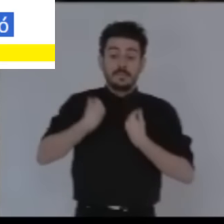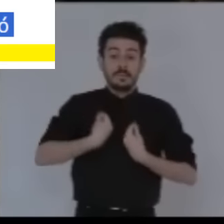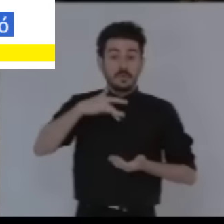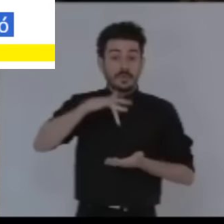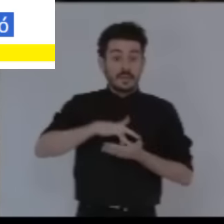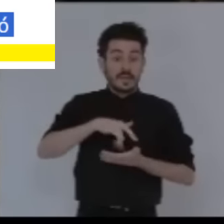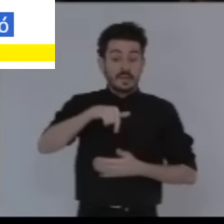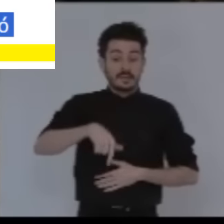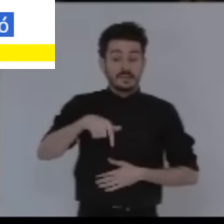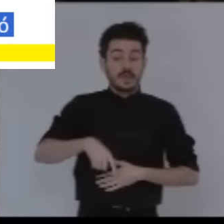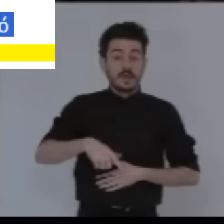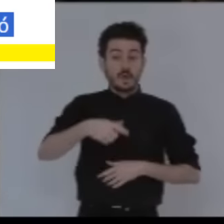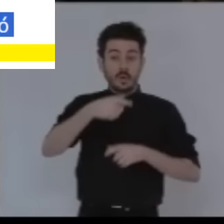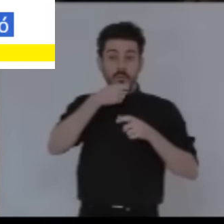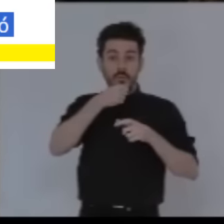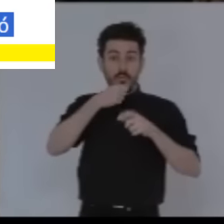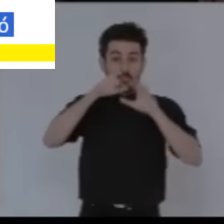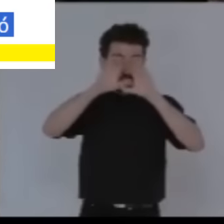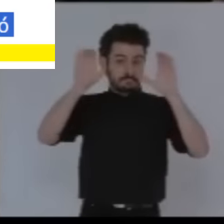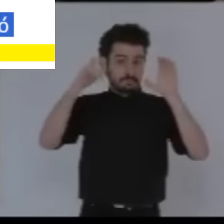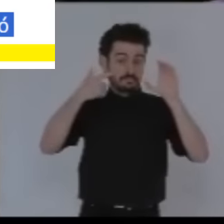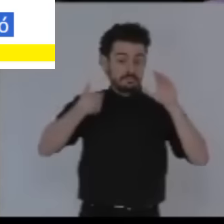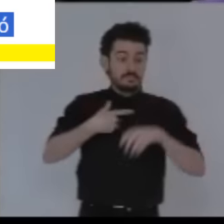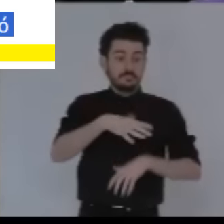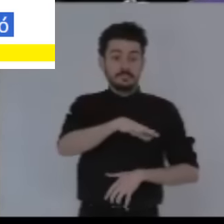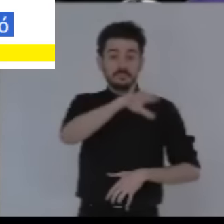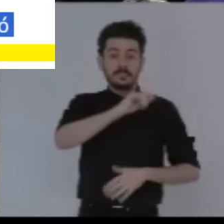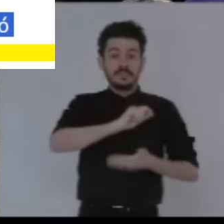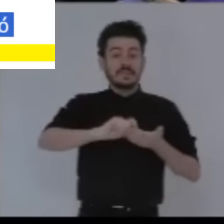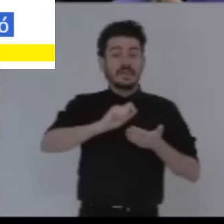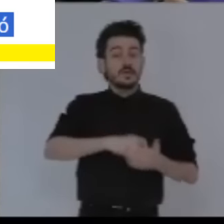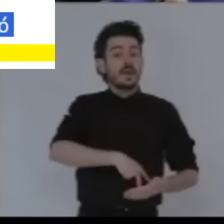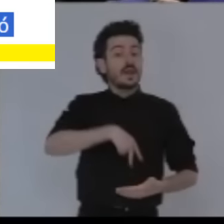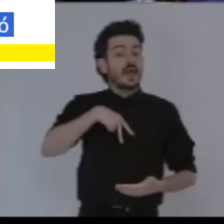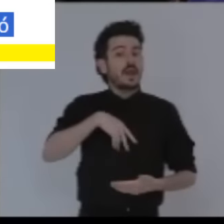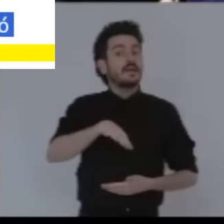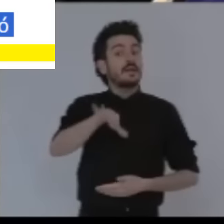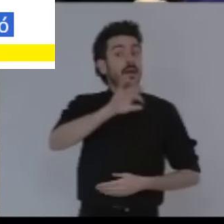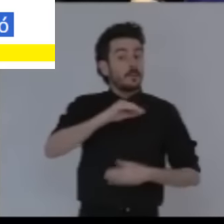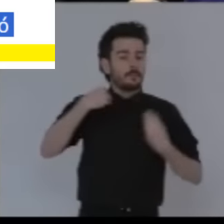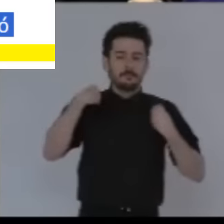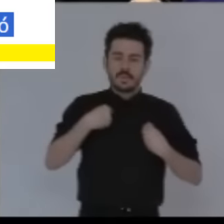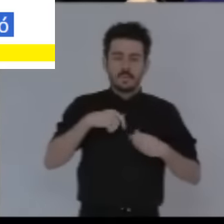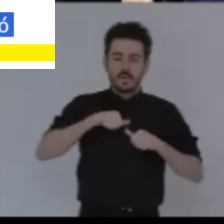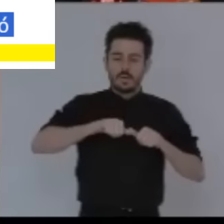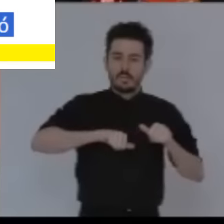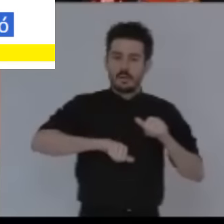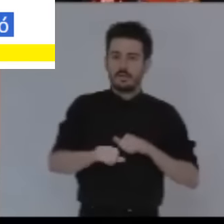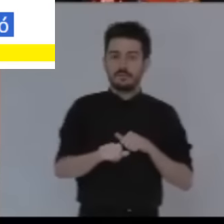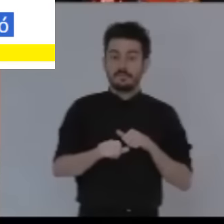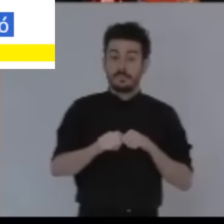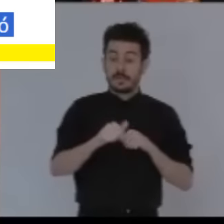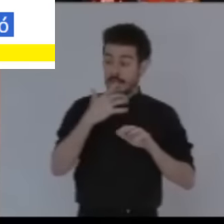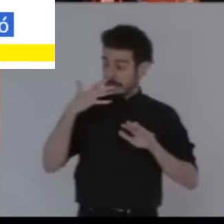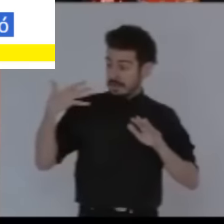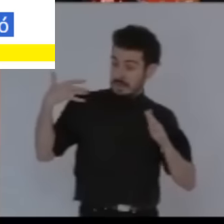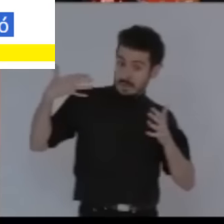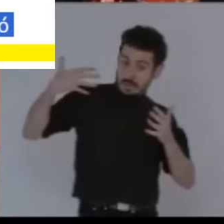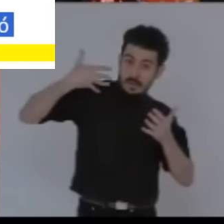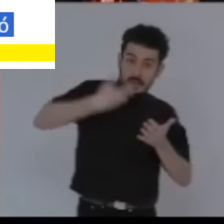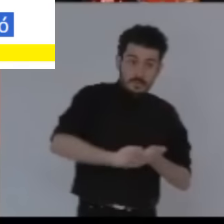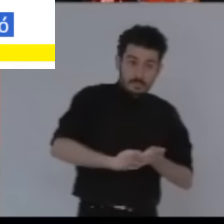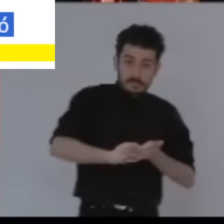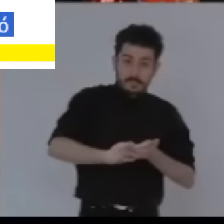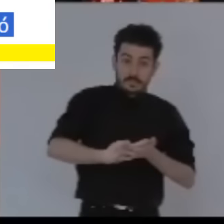organización lo elige secretario general. Pero 10 años más tarde, en la guerra sucia contra Pedro